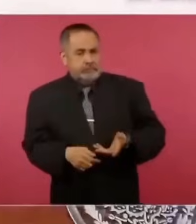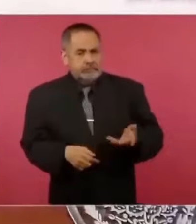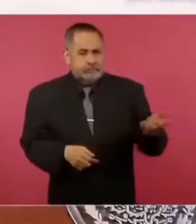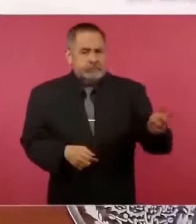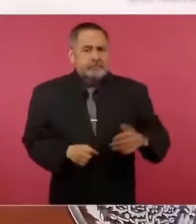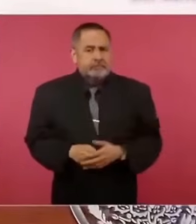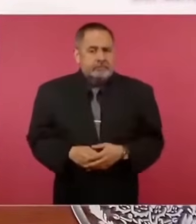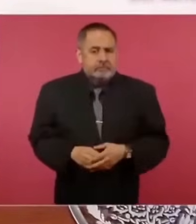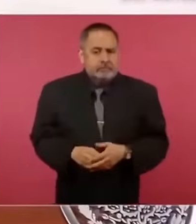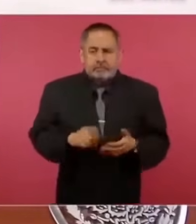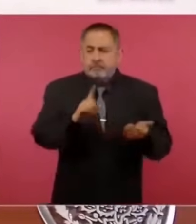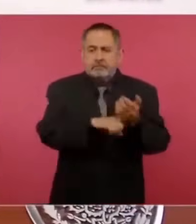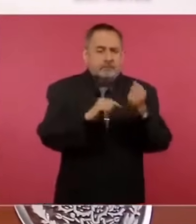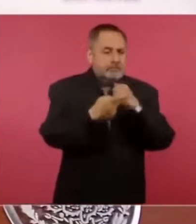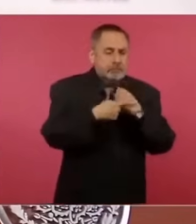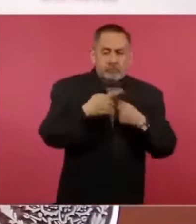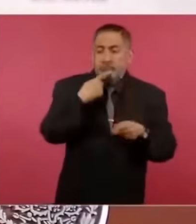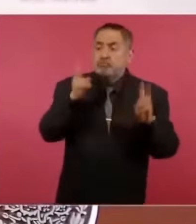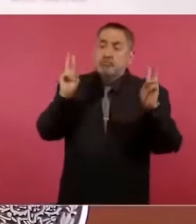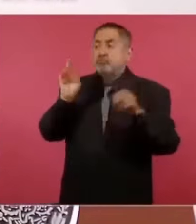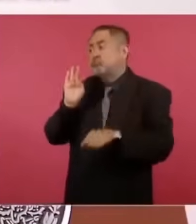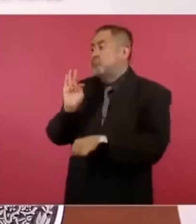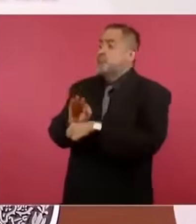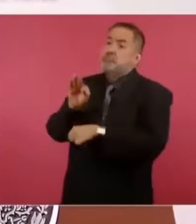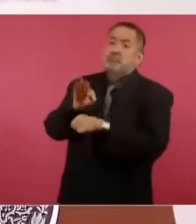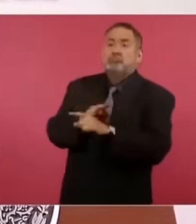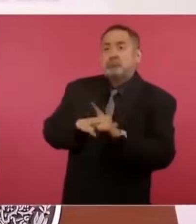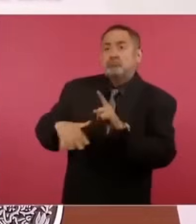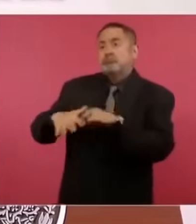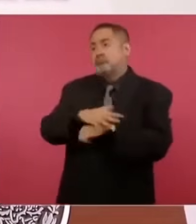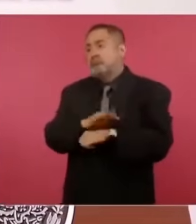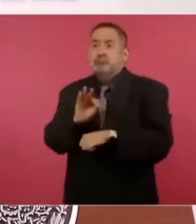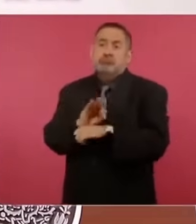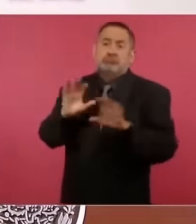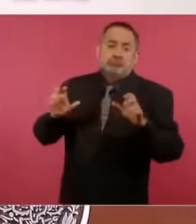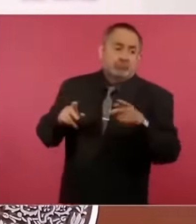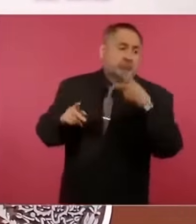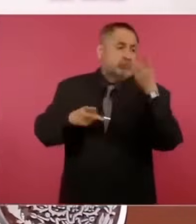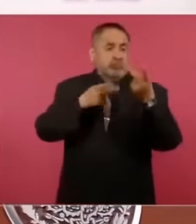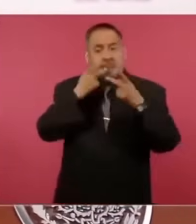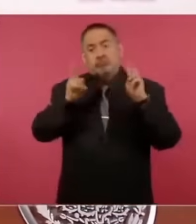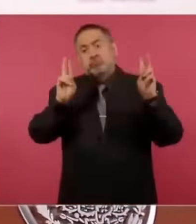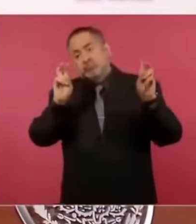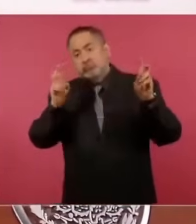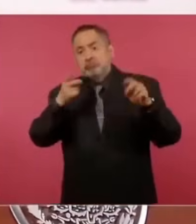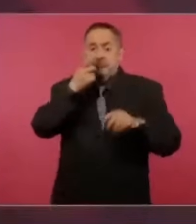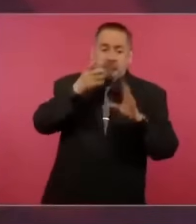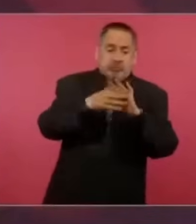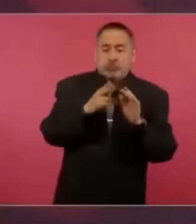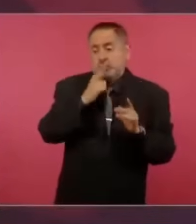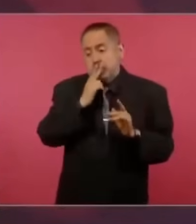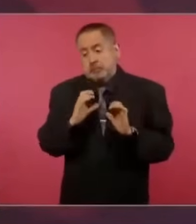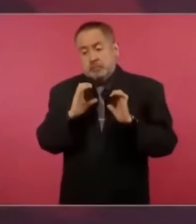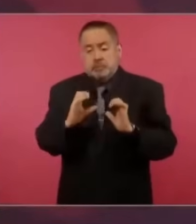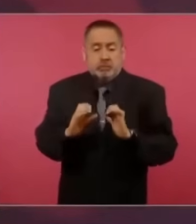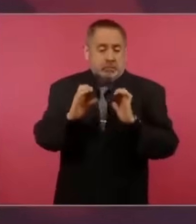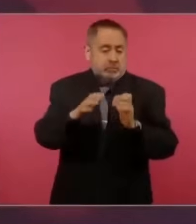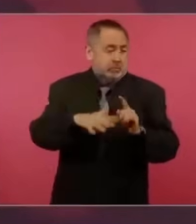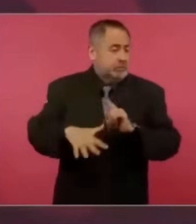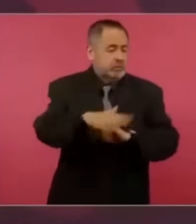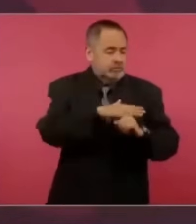los que supuestamente defienden el ambiente y tienen el discurso del cuidado